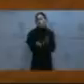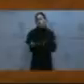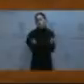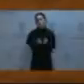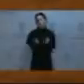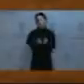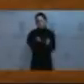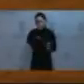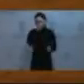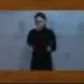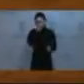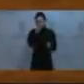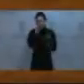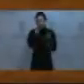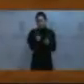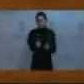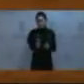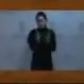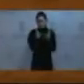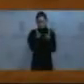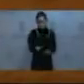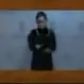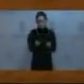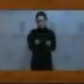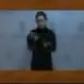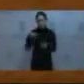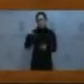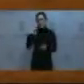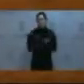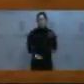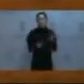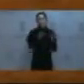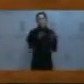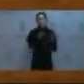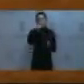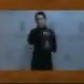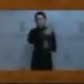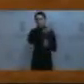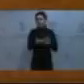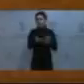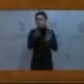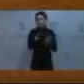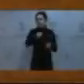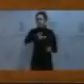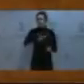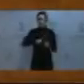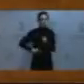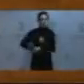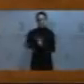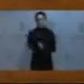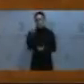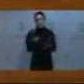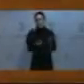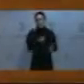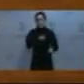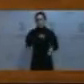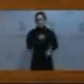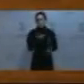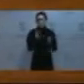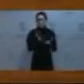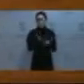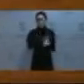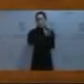de defunciones de los últimos 70 años. Por desgracia hay más datos. Para revertir la situación